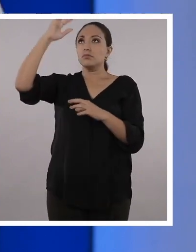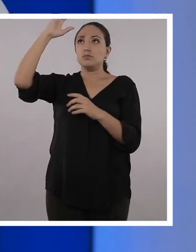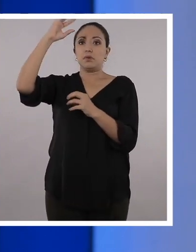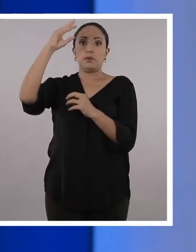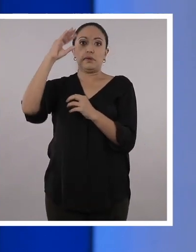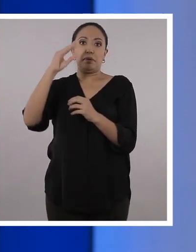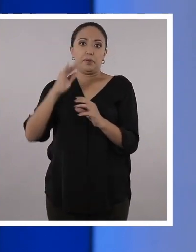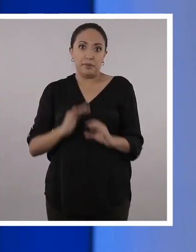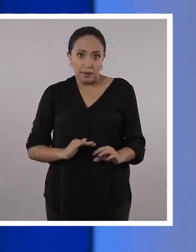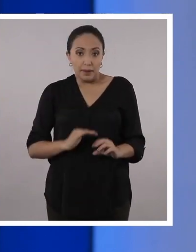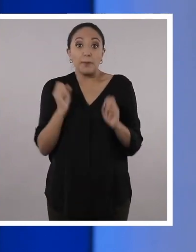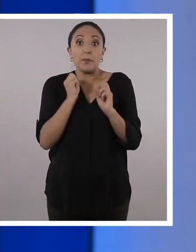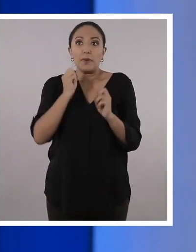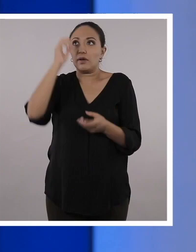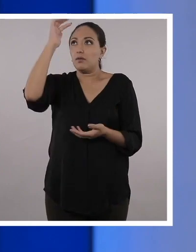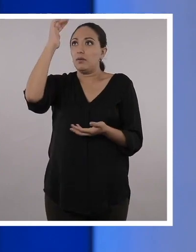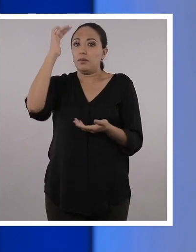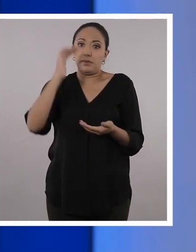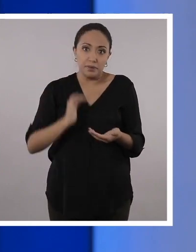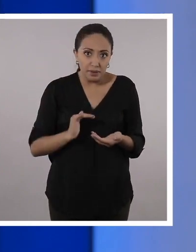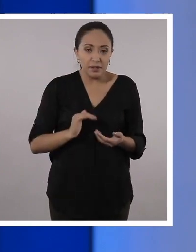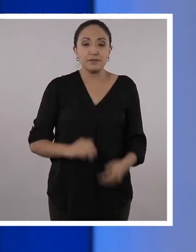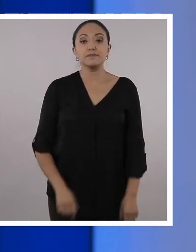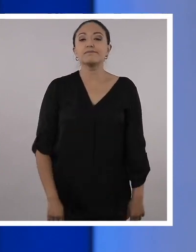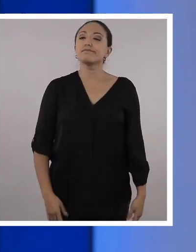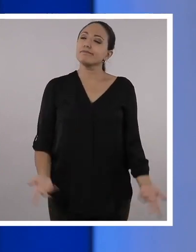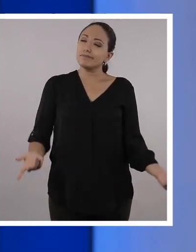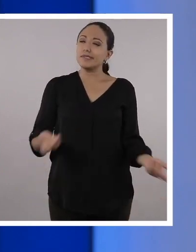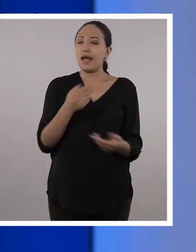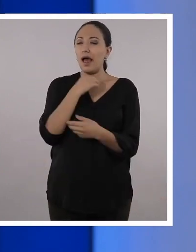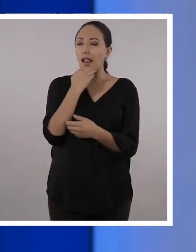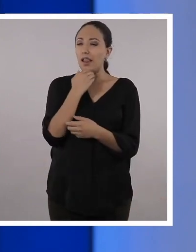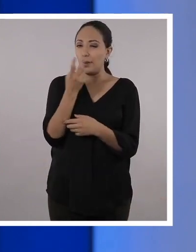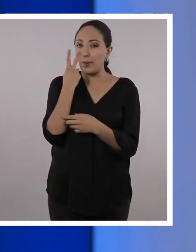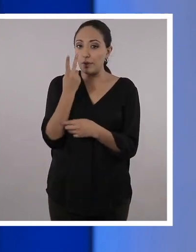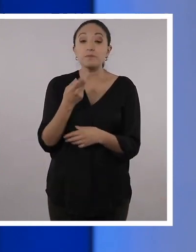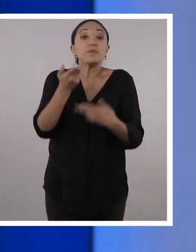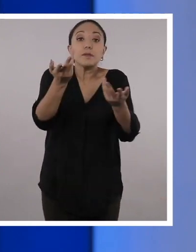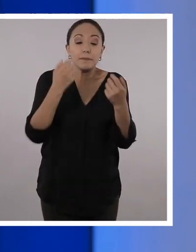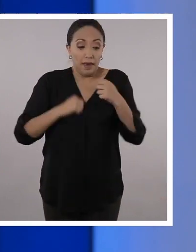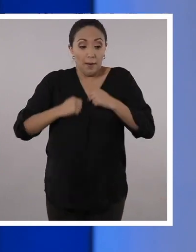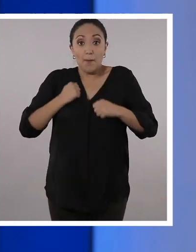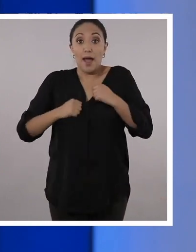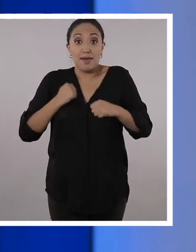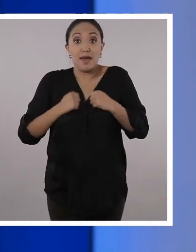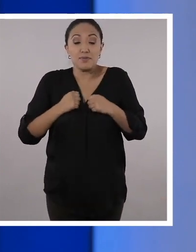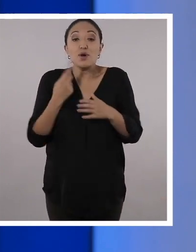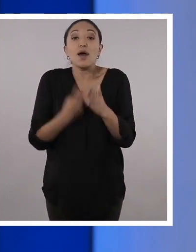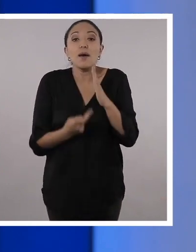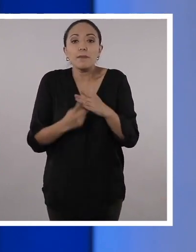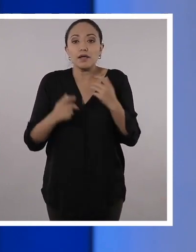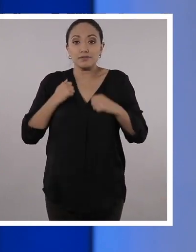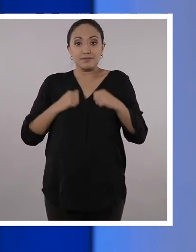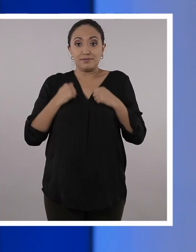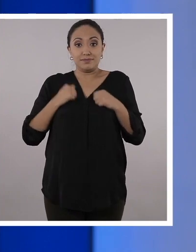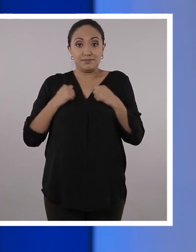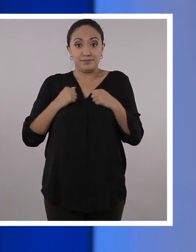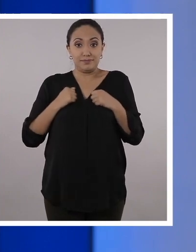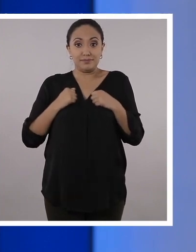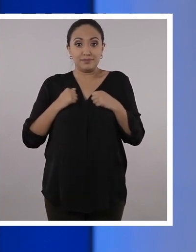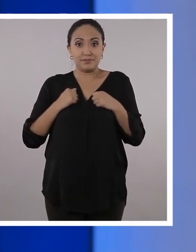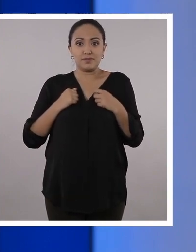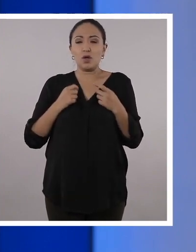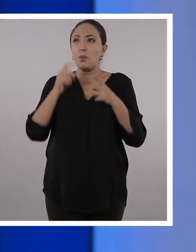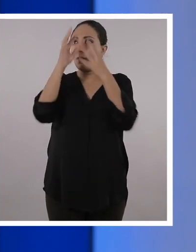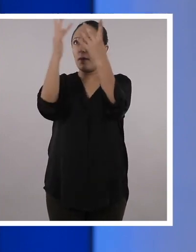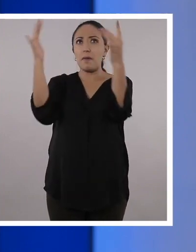llama, va a comenzar a descender. Y por último, un ejemplo que todos hemos visto cuando nos bañamos. ¿Qué sucede? ¿Se han visto que